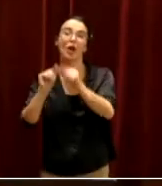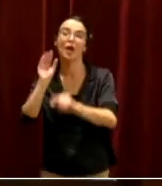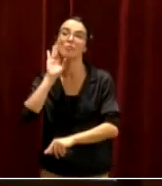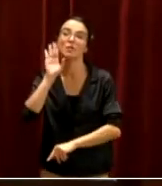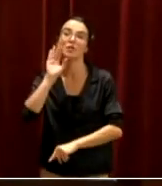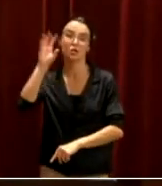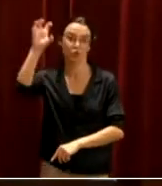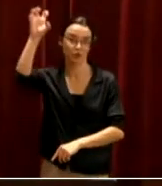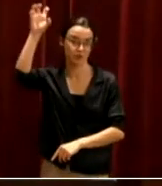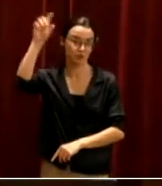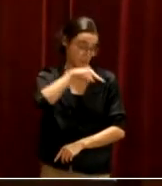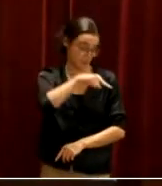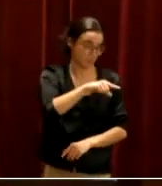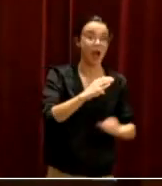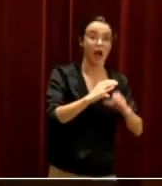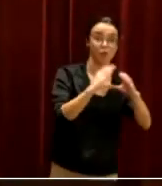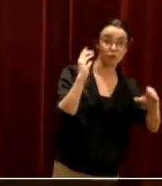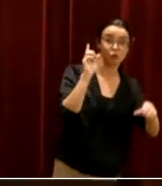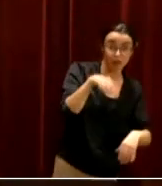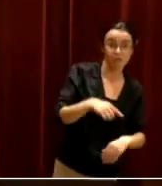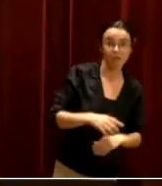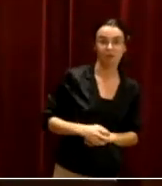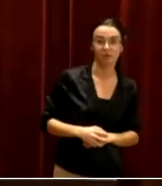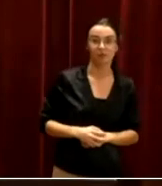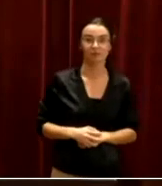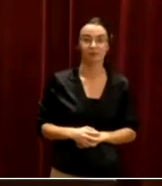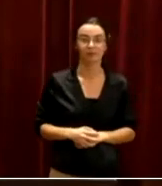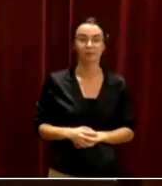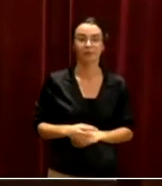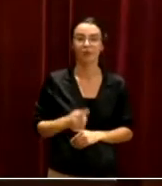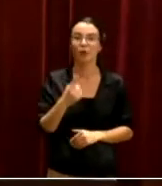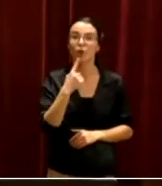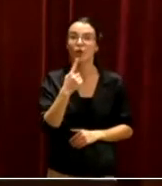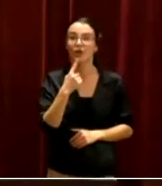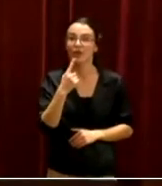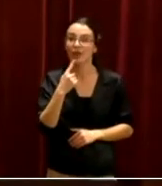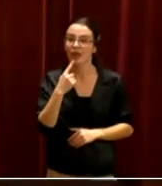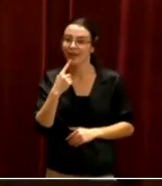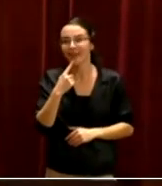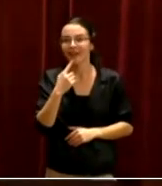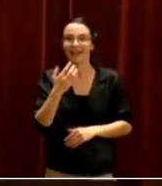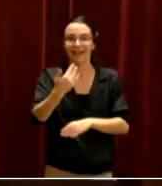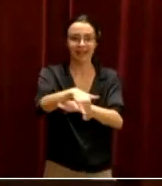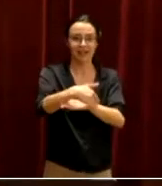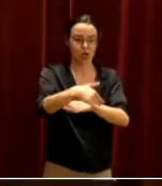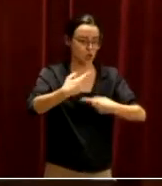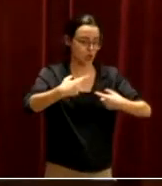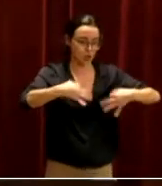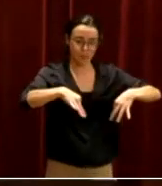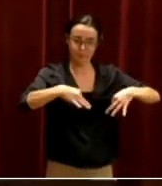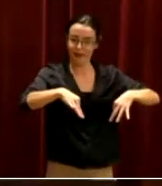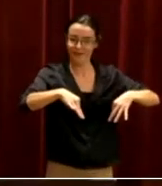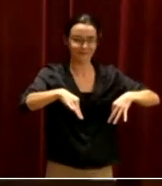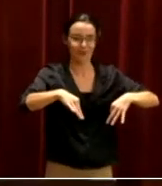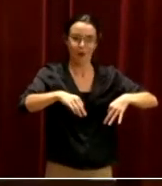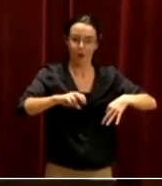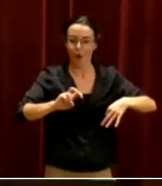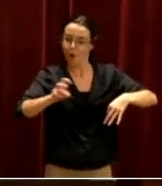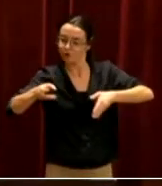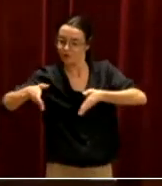autobuses nos dicen que como no ocupa la misma vía que el resto de los vehículos Pues no le afectan las